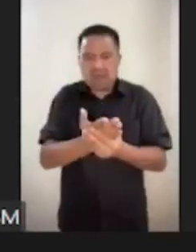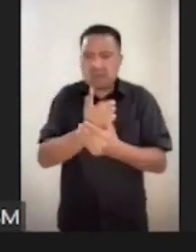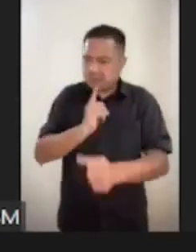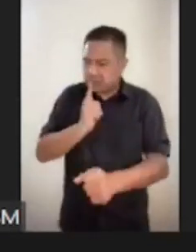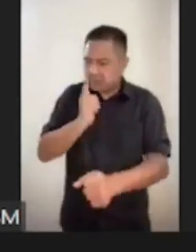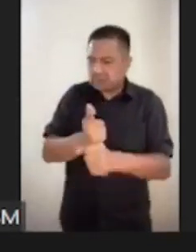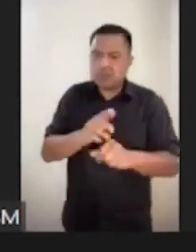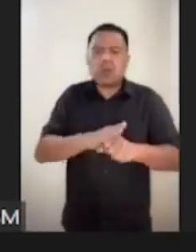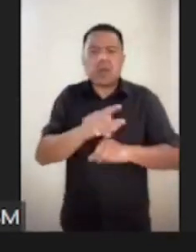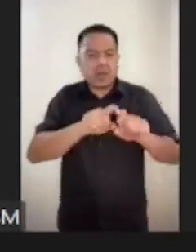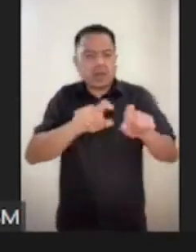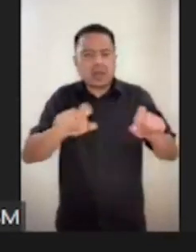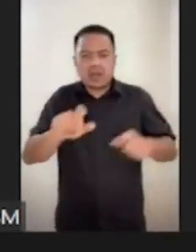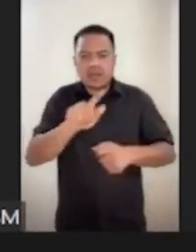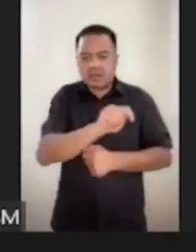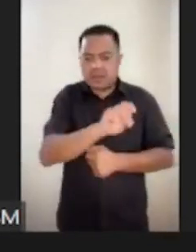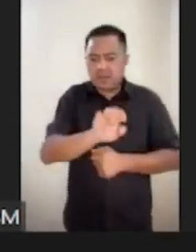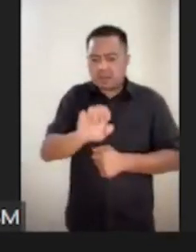la clave